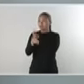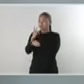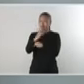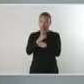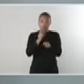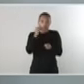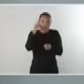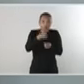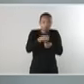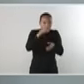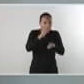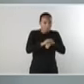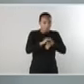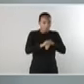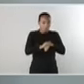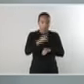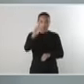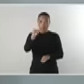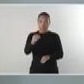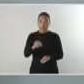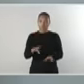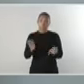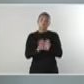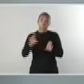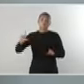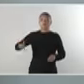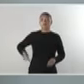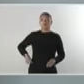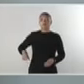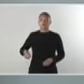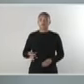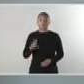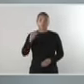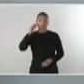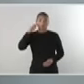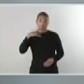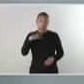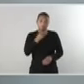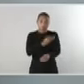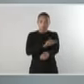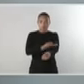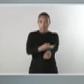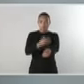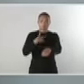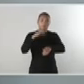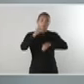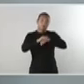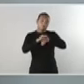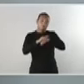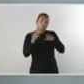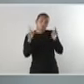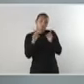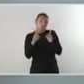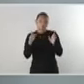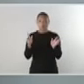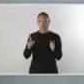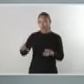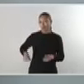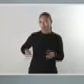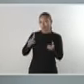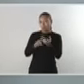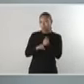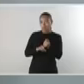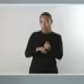asignación amigos como gobernador no verán a mi familia ni a mis amigos cercanos en los puestos públicos